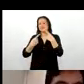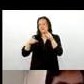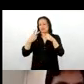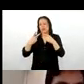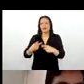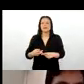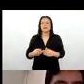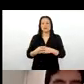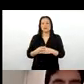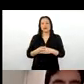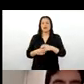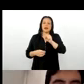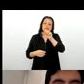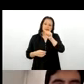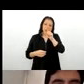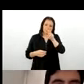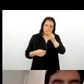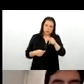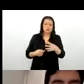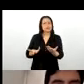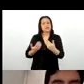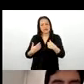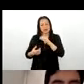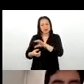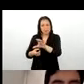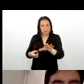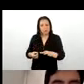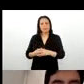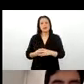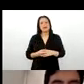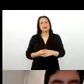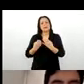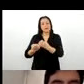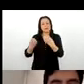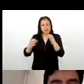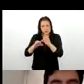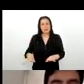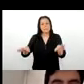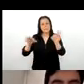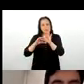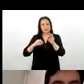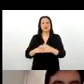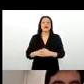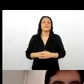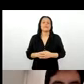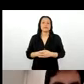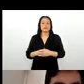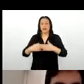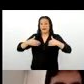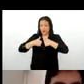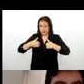cocha Salvación, en donde albergan, pues, elementos importantes de fauna, ¿no? Como el lobo de río,